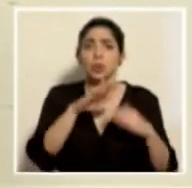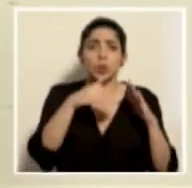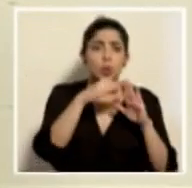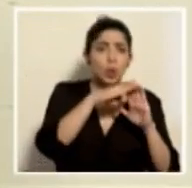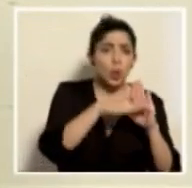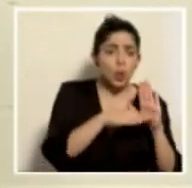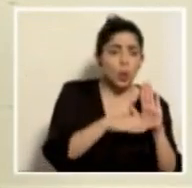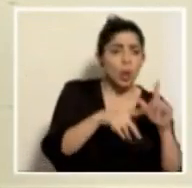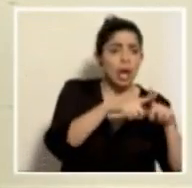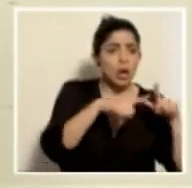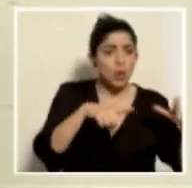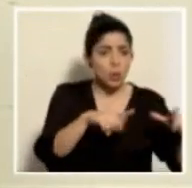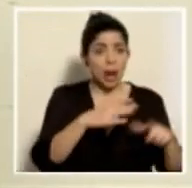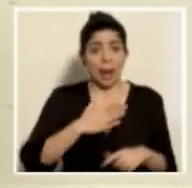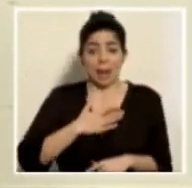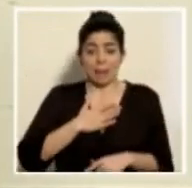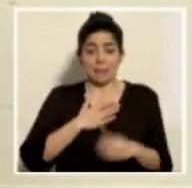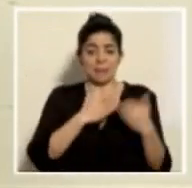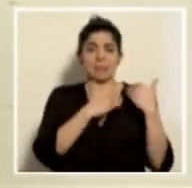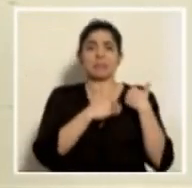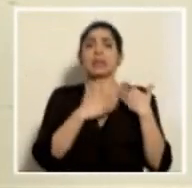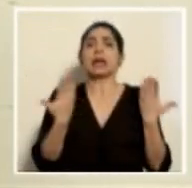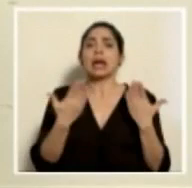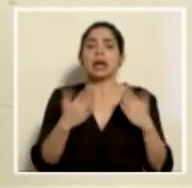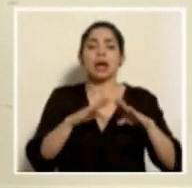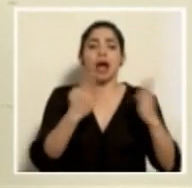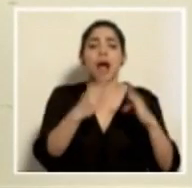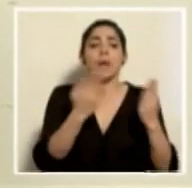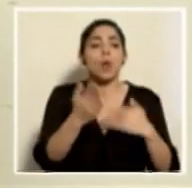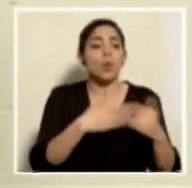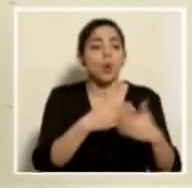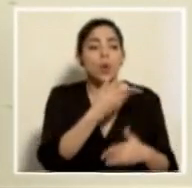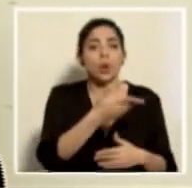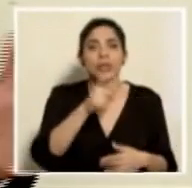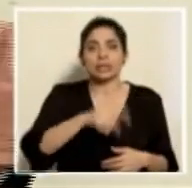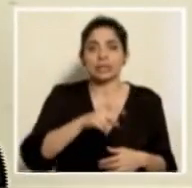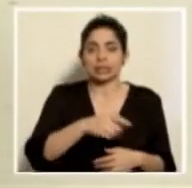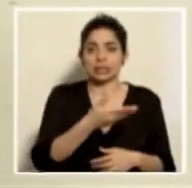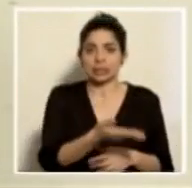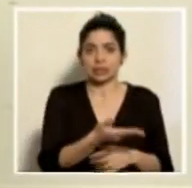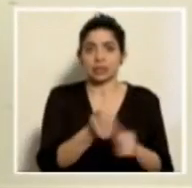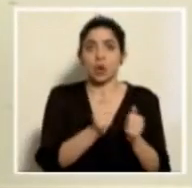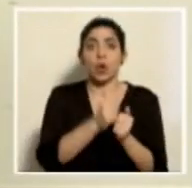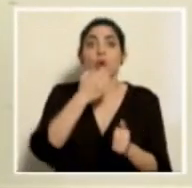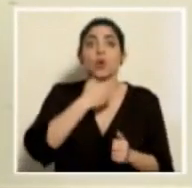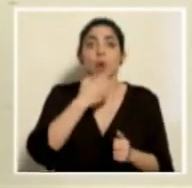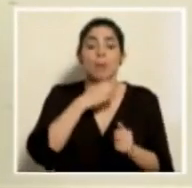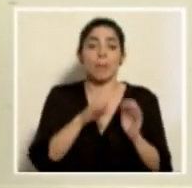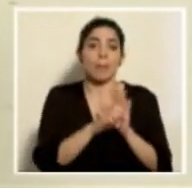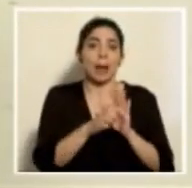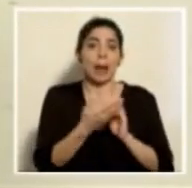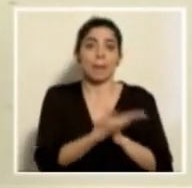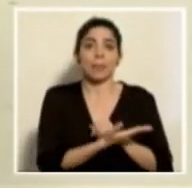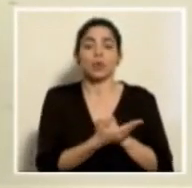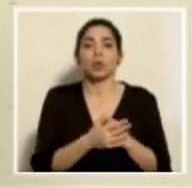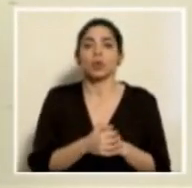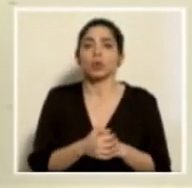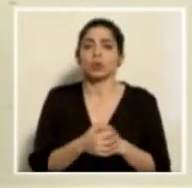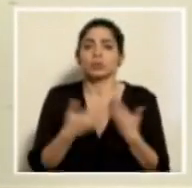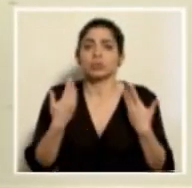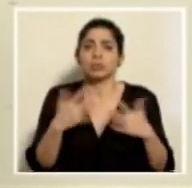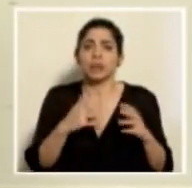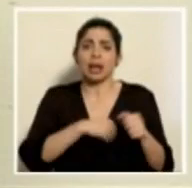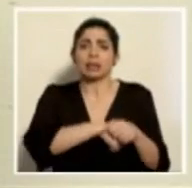en campo. A mí lo que me toca es habilitar lo que ellos puedan generar. Con Román, por ejemplo, hemos